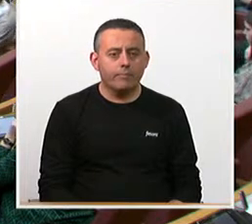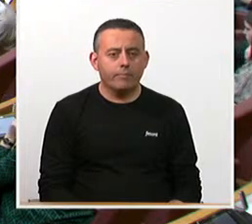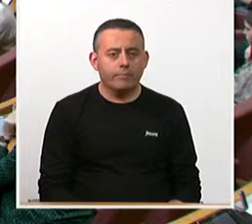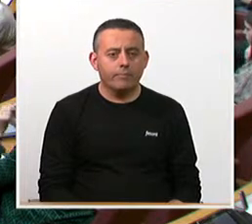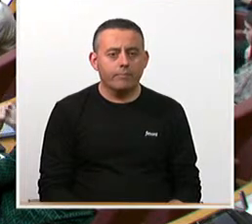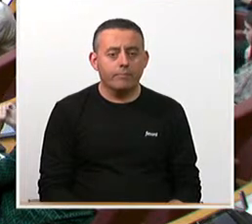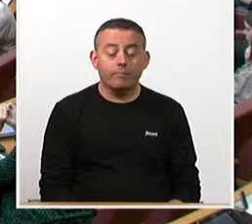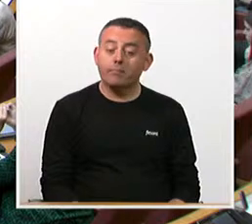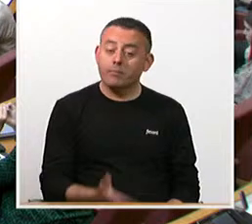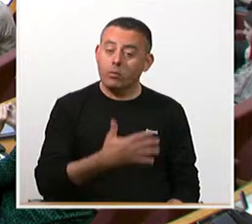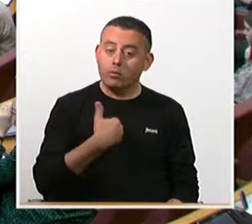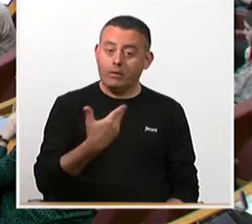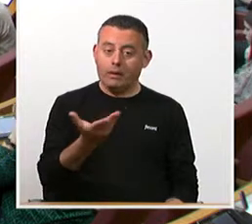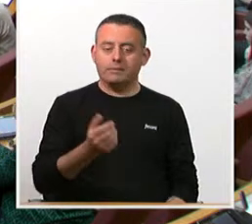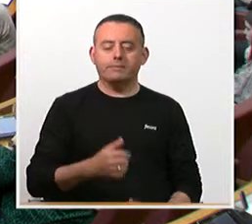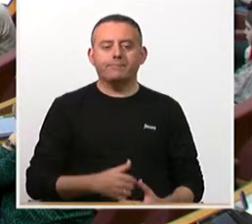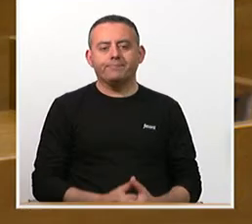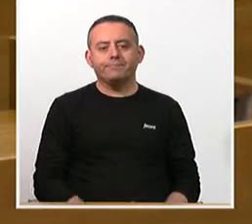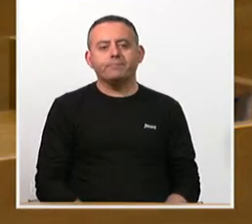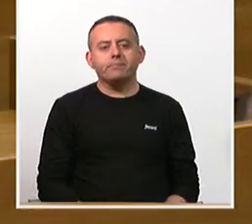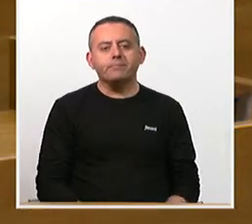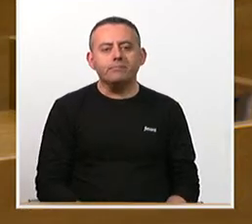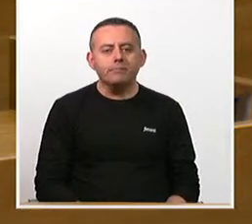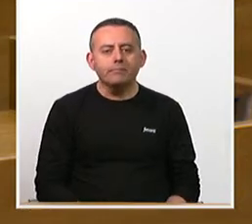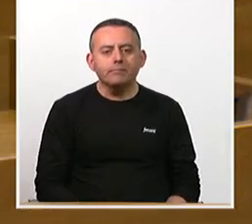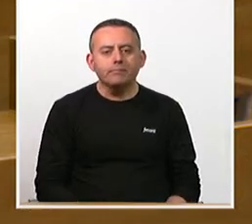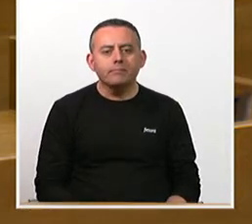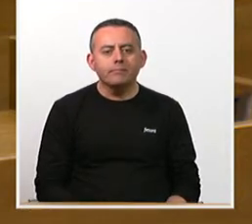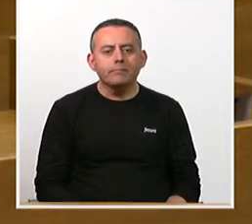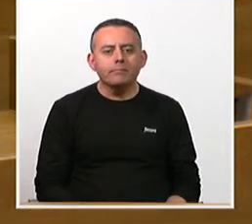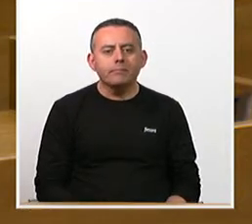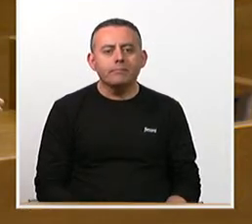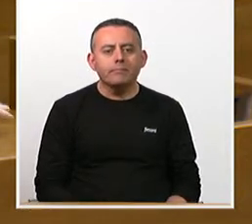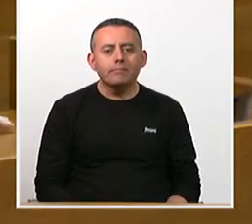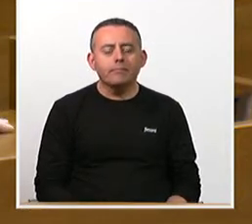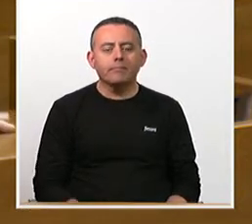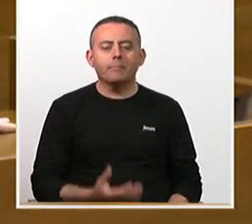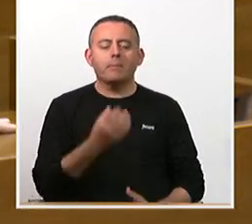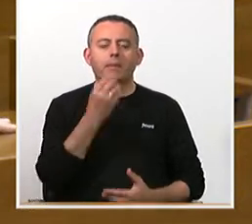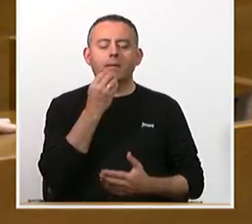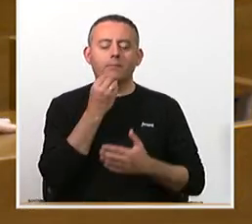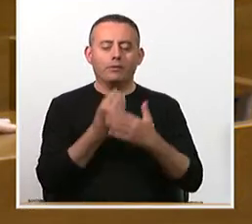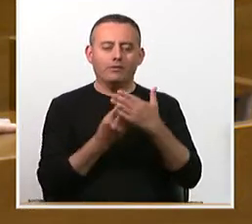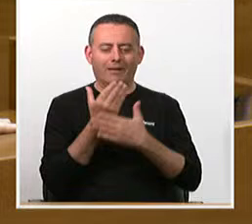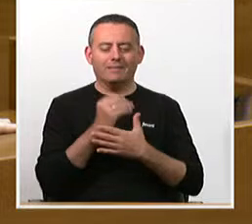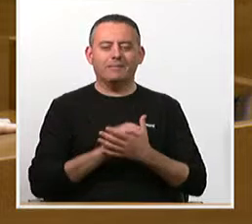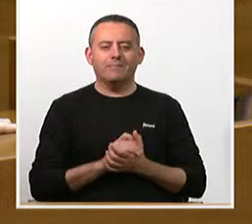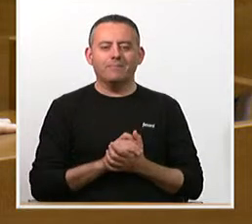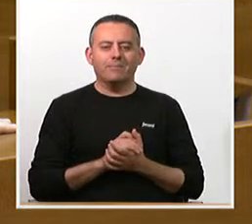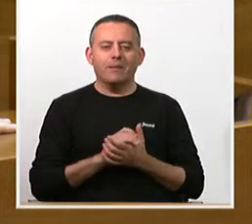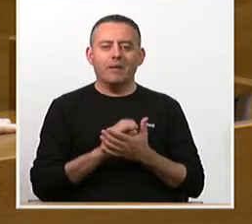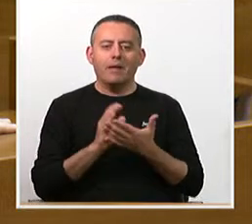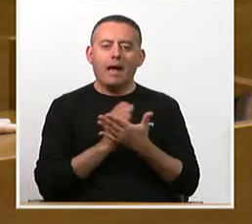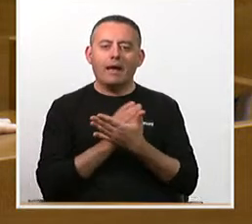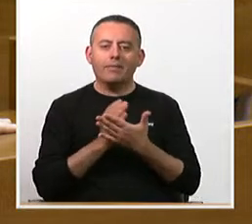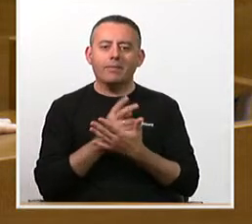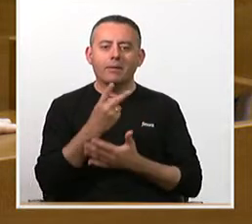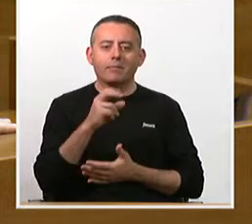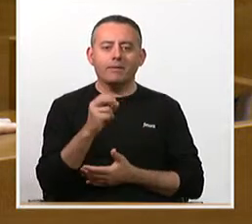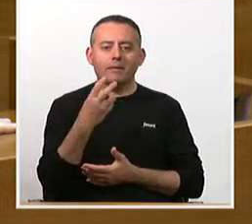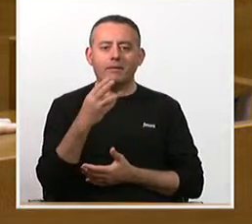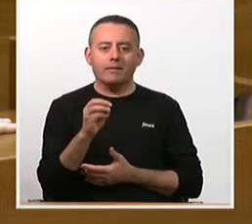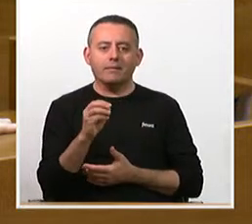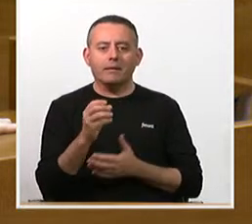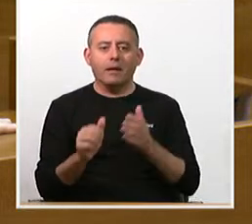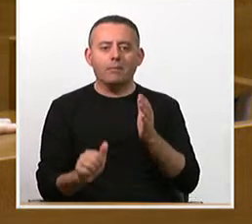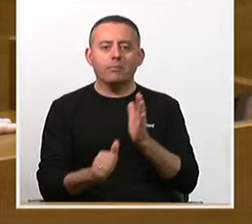usted quiera señ eh Muchas gracias muy buenos días la agenda 2030 fue aprobada en 2015